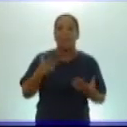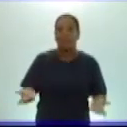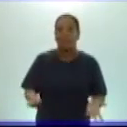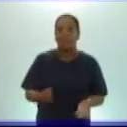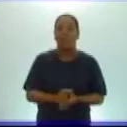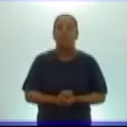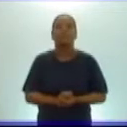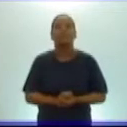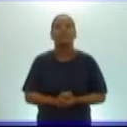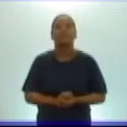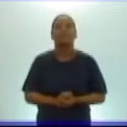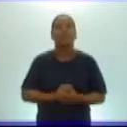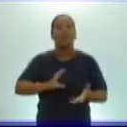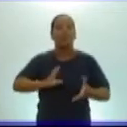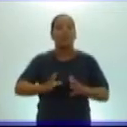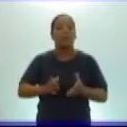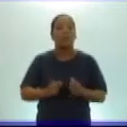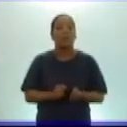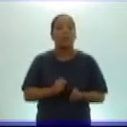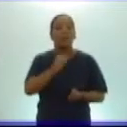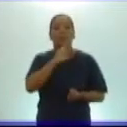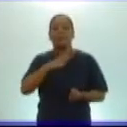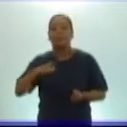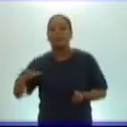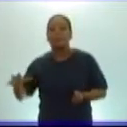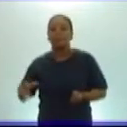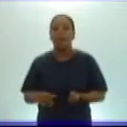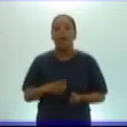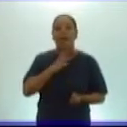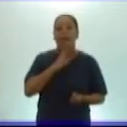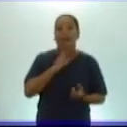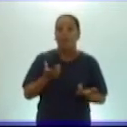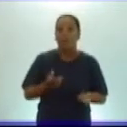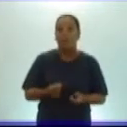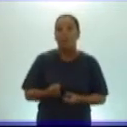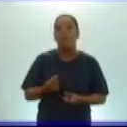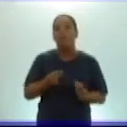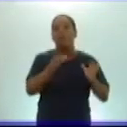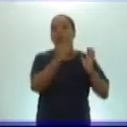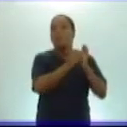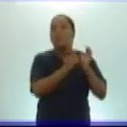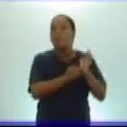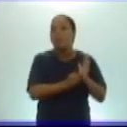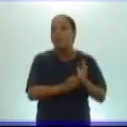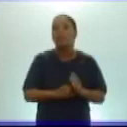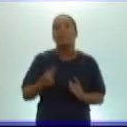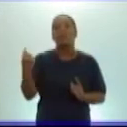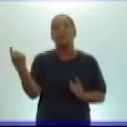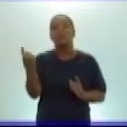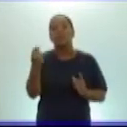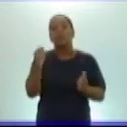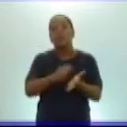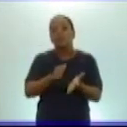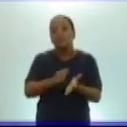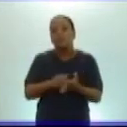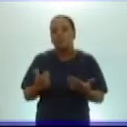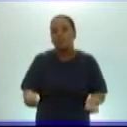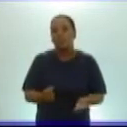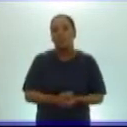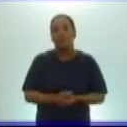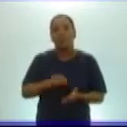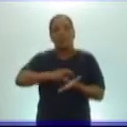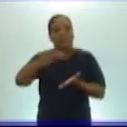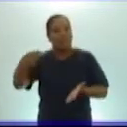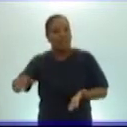formada por un componente líquido, que es el agua, y un componente sólido, que el componente sólido para nosotros es